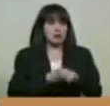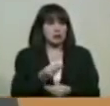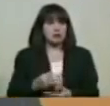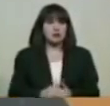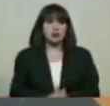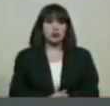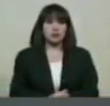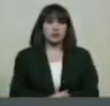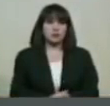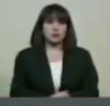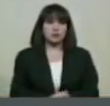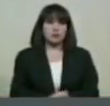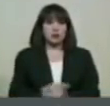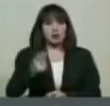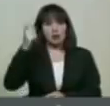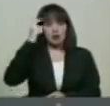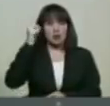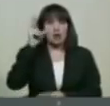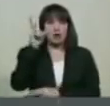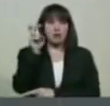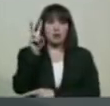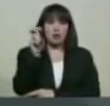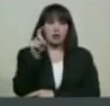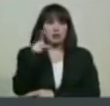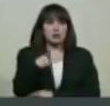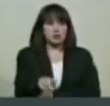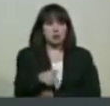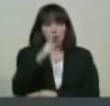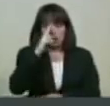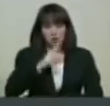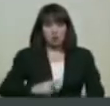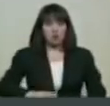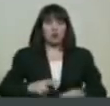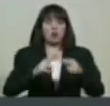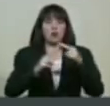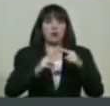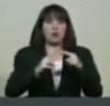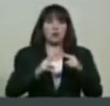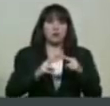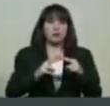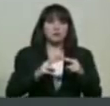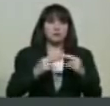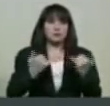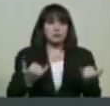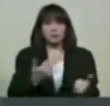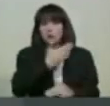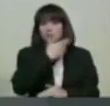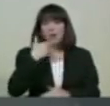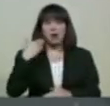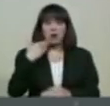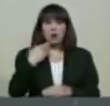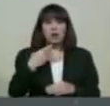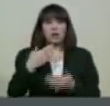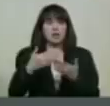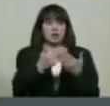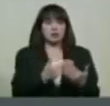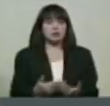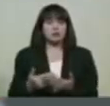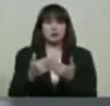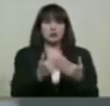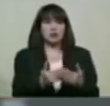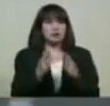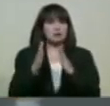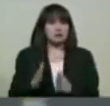Recientemente, el día viernes, también dimos un reconocimiento especial a los mejores estudiantes del país, a los que se